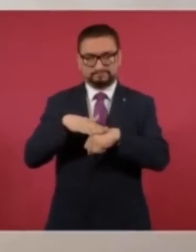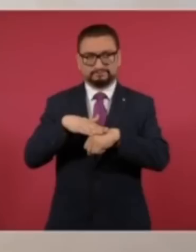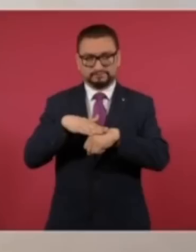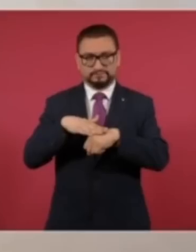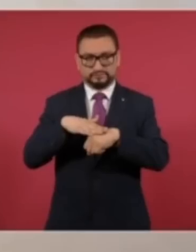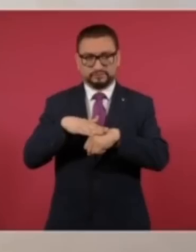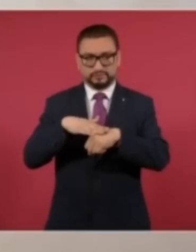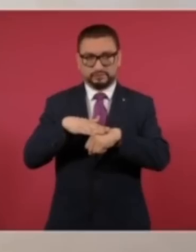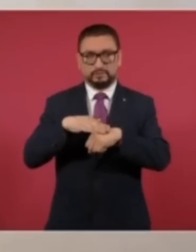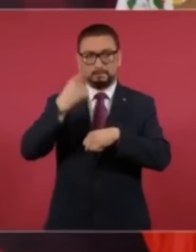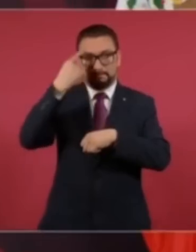a una consulta